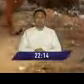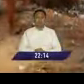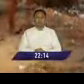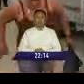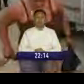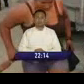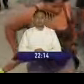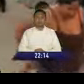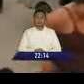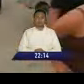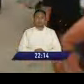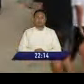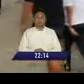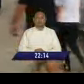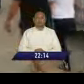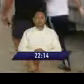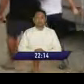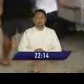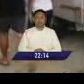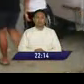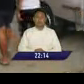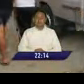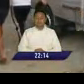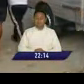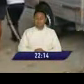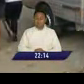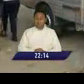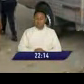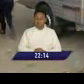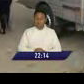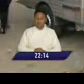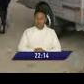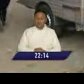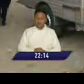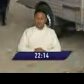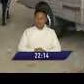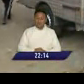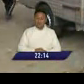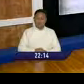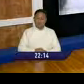de Daniel Druet e Hilario Vera, informó Jorge Escobar.